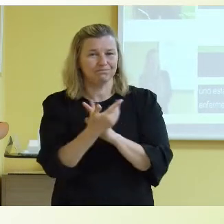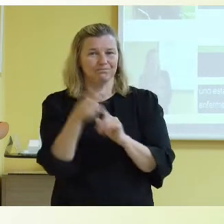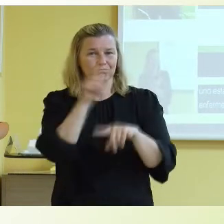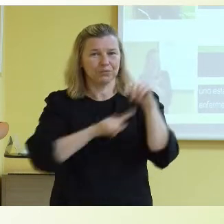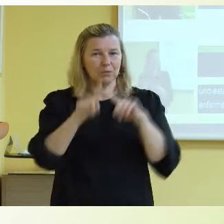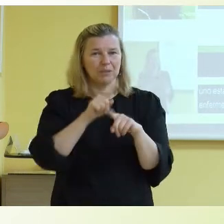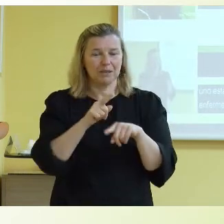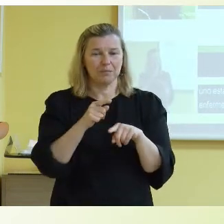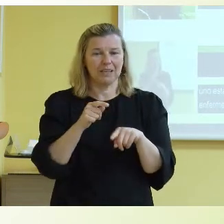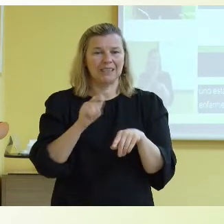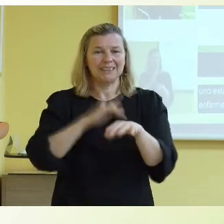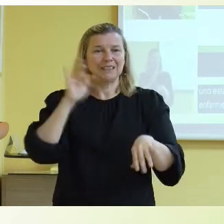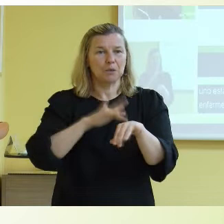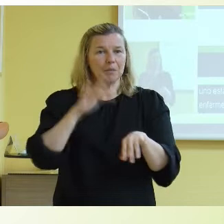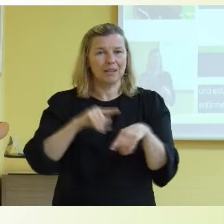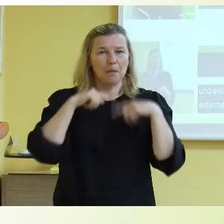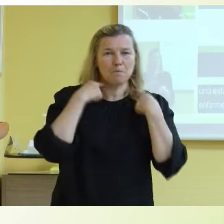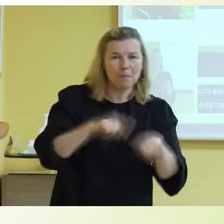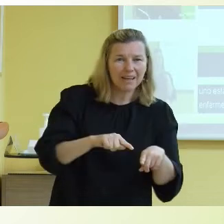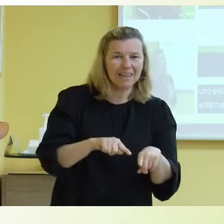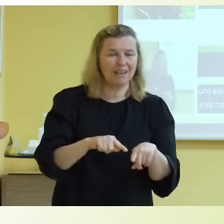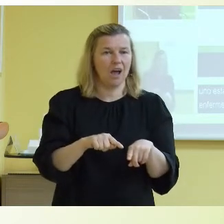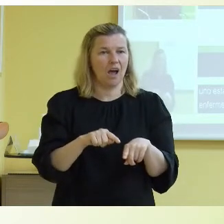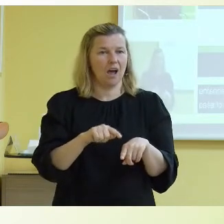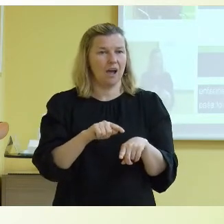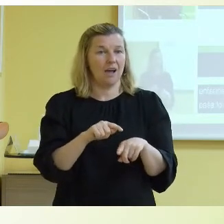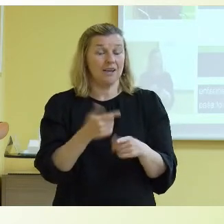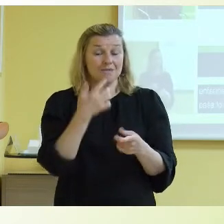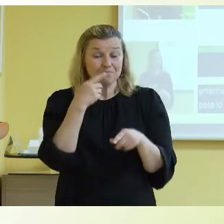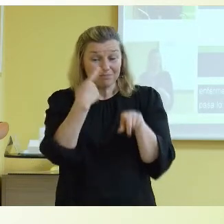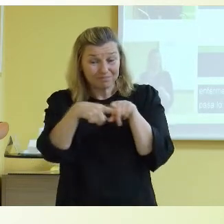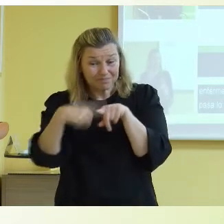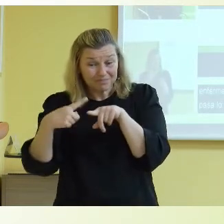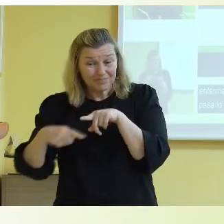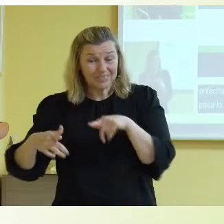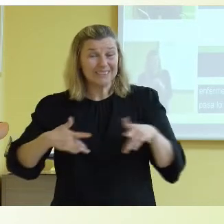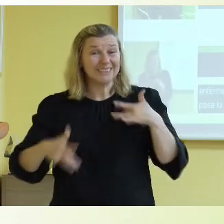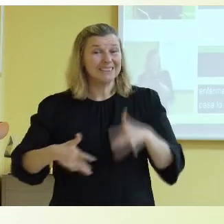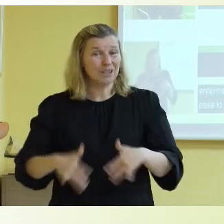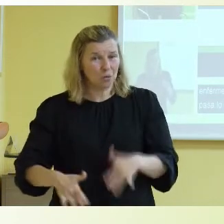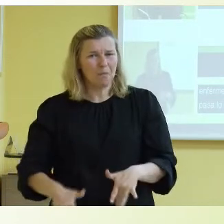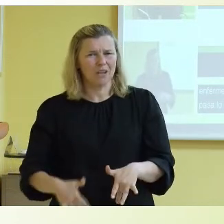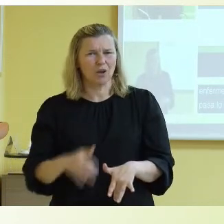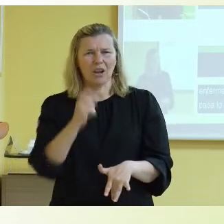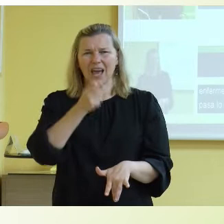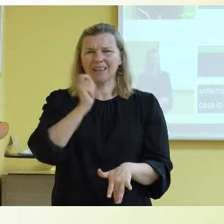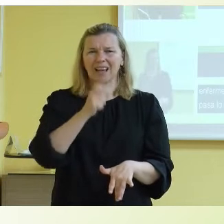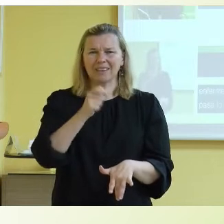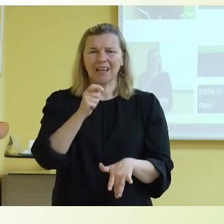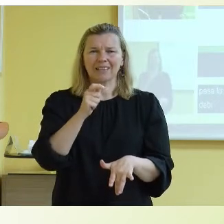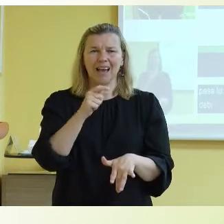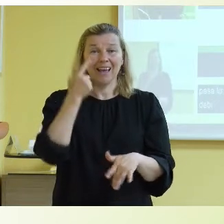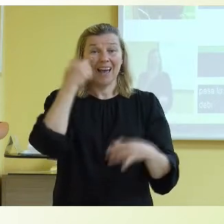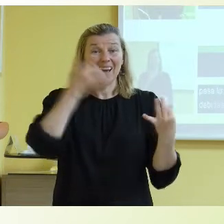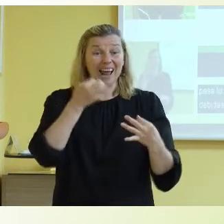pérdida de sensibilidad debido a polineuropatías. Entonces, todo ese tipo de sintomatología que muchas veces enmascaran